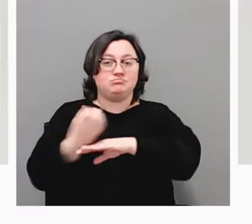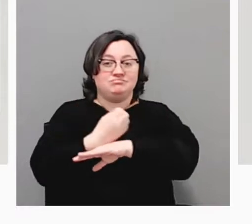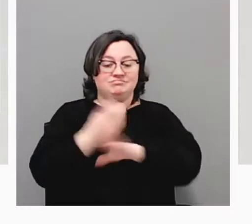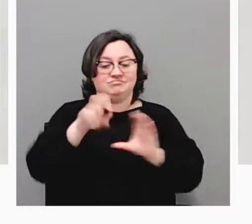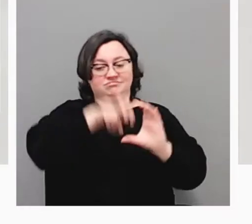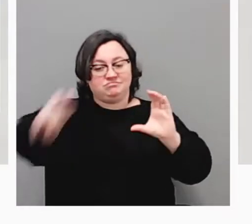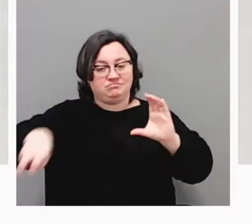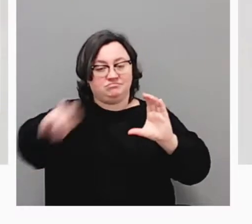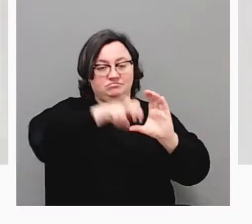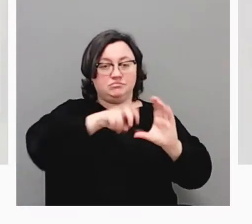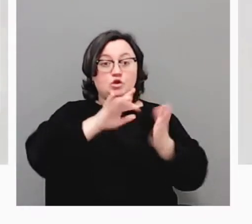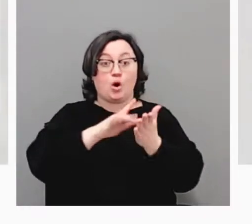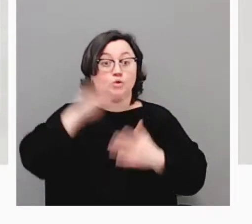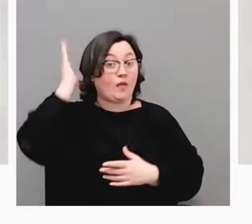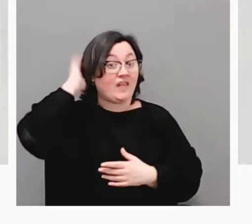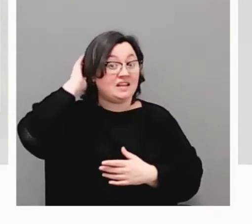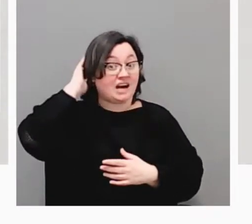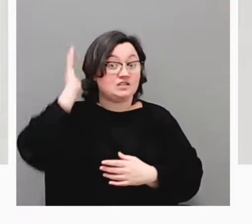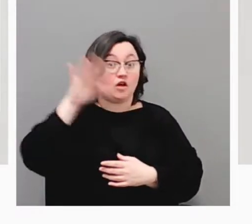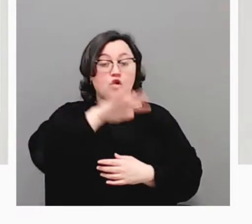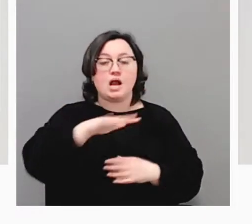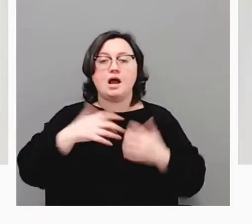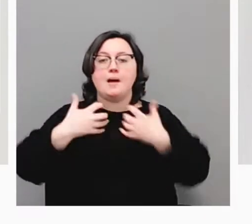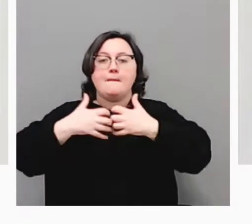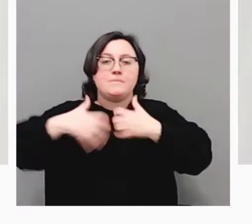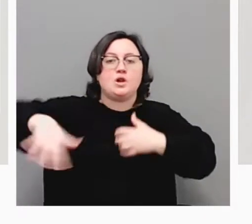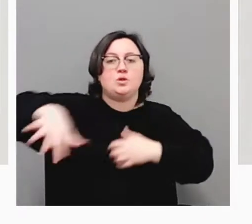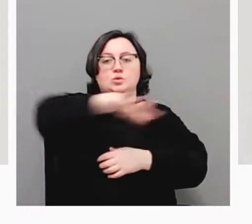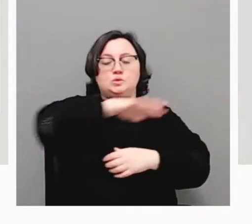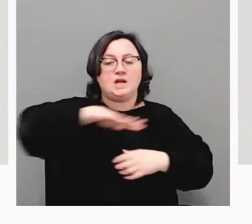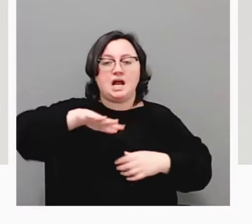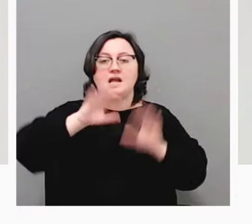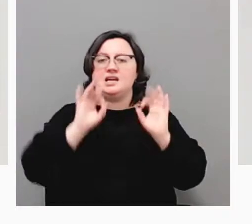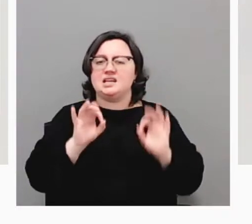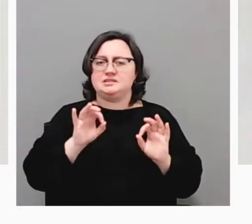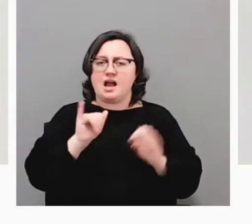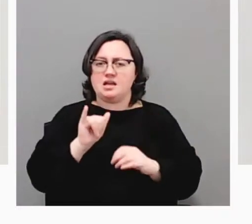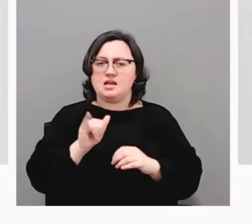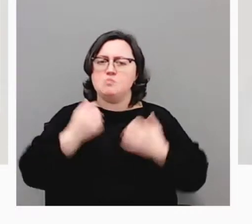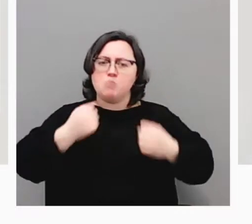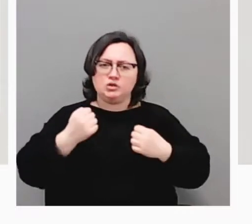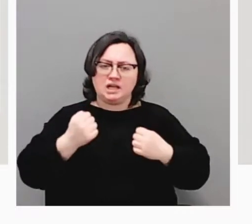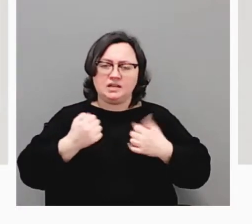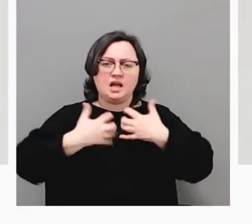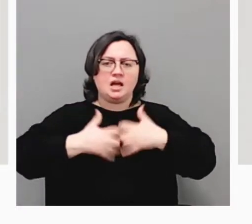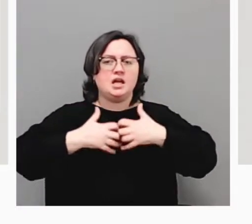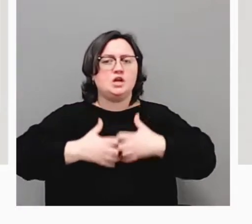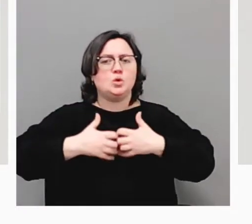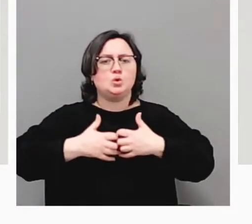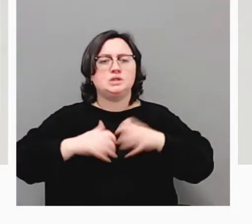detrás de esta zona está todo el polígono industrial de la Punta del Sebo, que es un polígono industrial potente, de industria